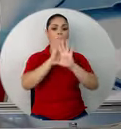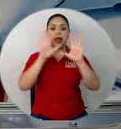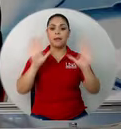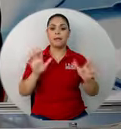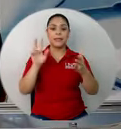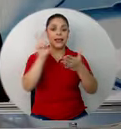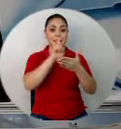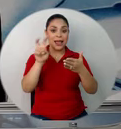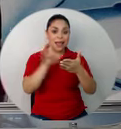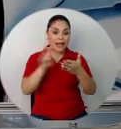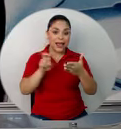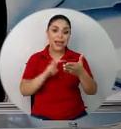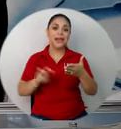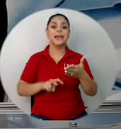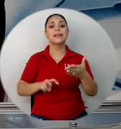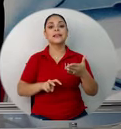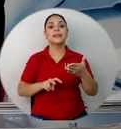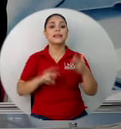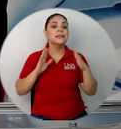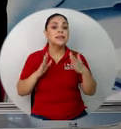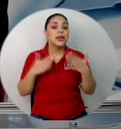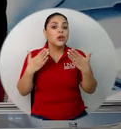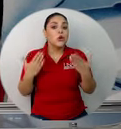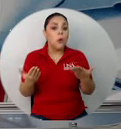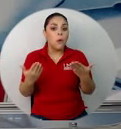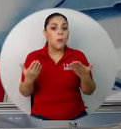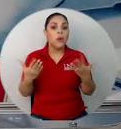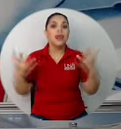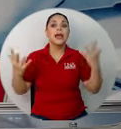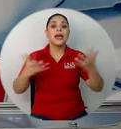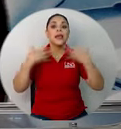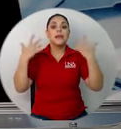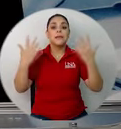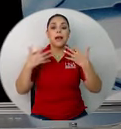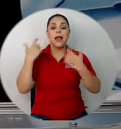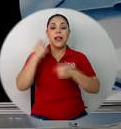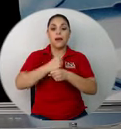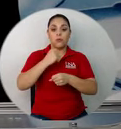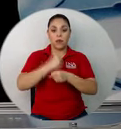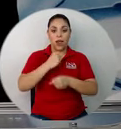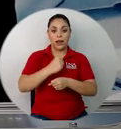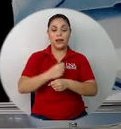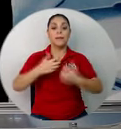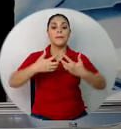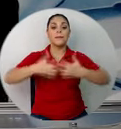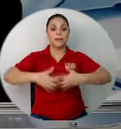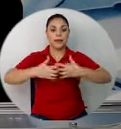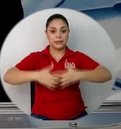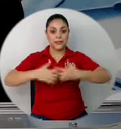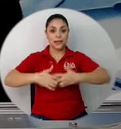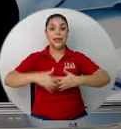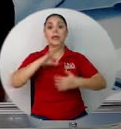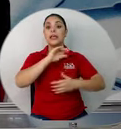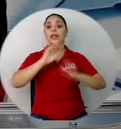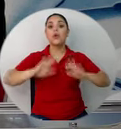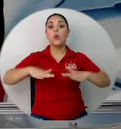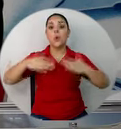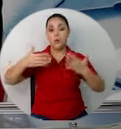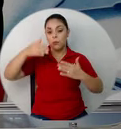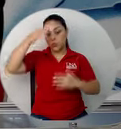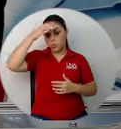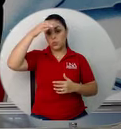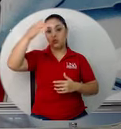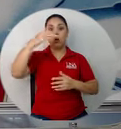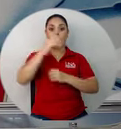claramente leer o hacer una lectura de cómo es el clima laboral dentro de la compañía y cómo esa cultura